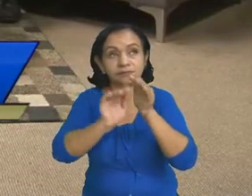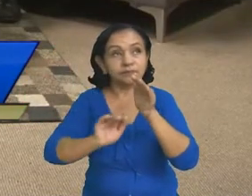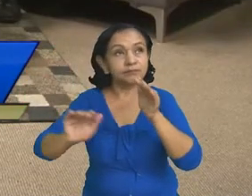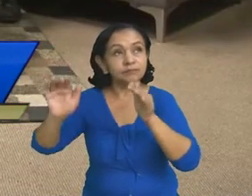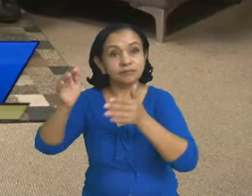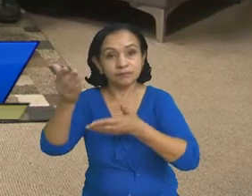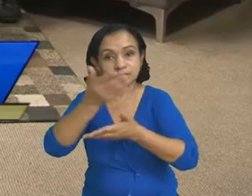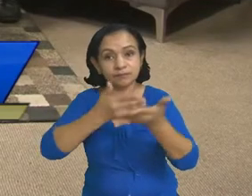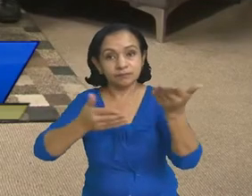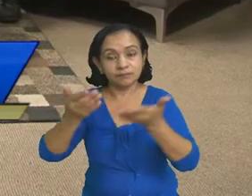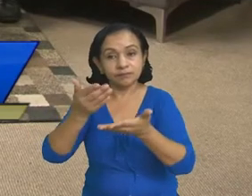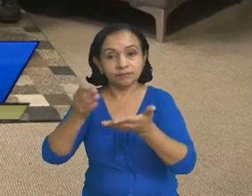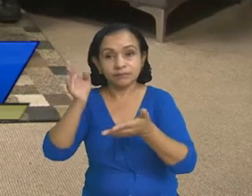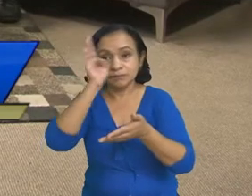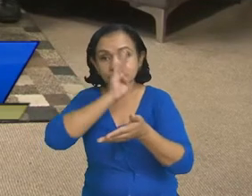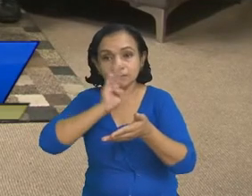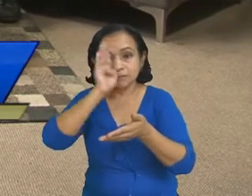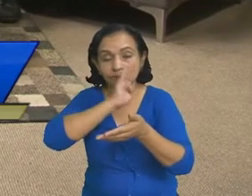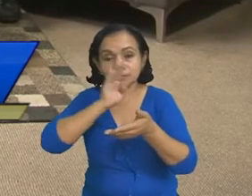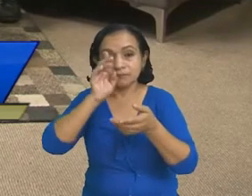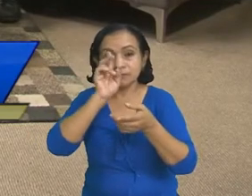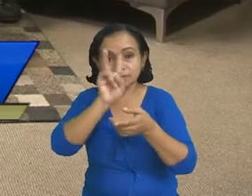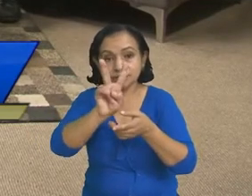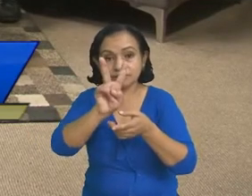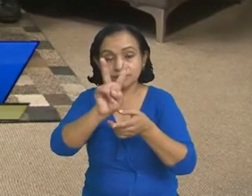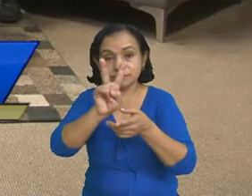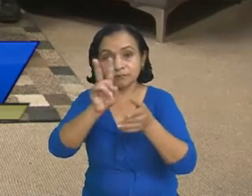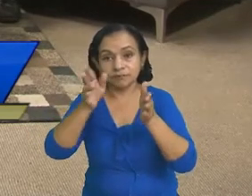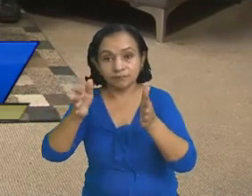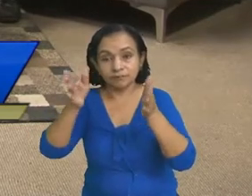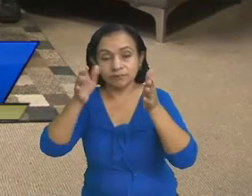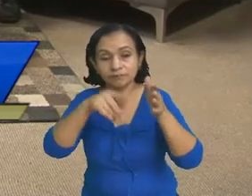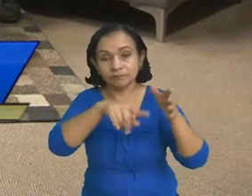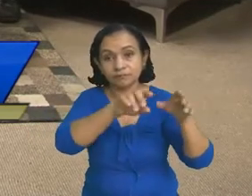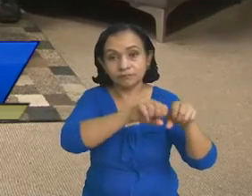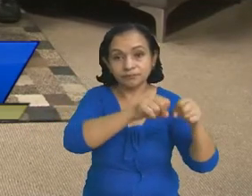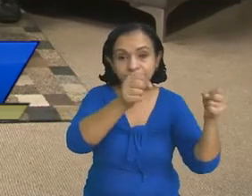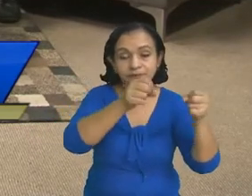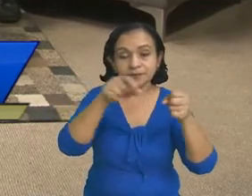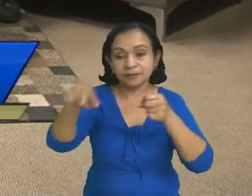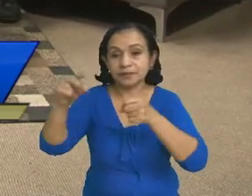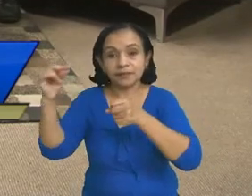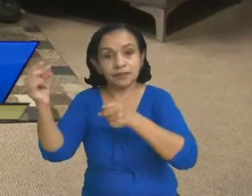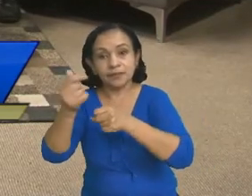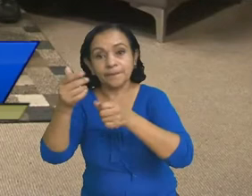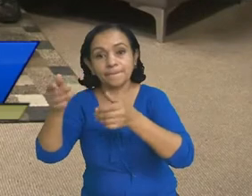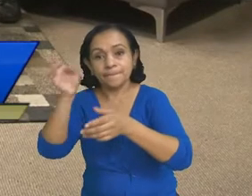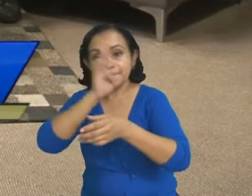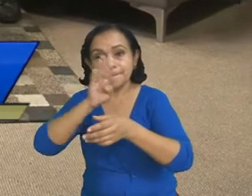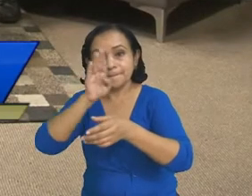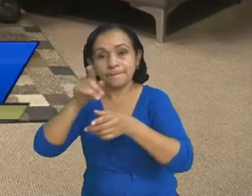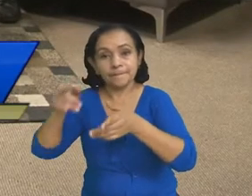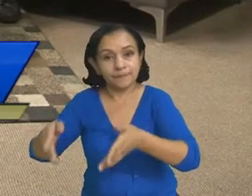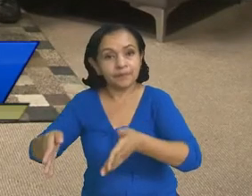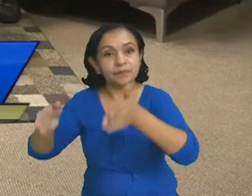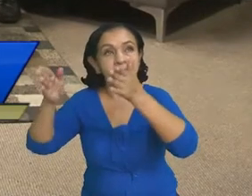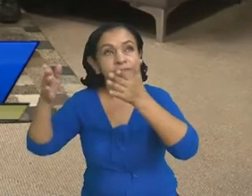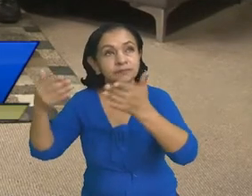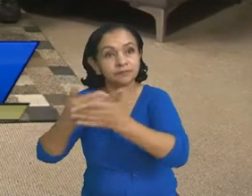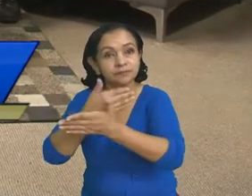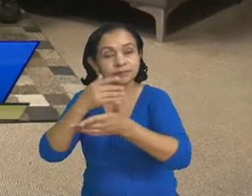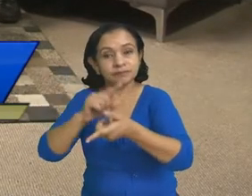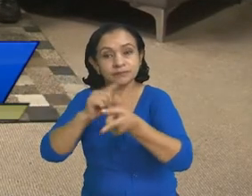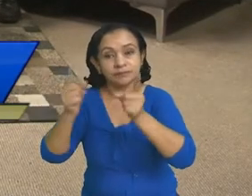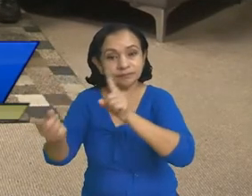confiabilidad. Entonces ya Bluefield va a contar con dos subestaciones. Entonces, en el caso que se haya un transformador o algo, va a tener siempre